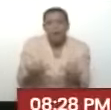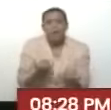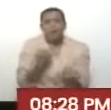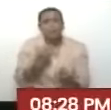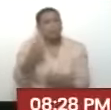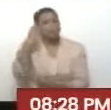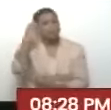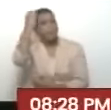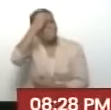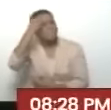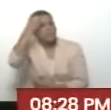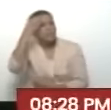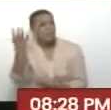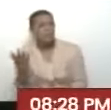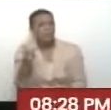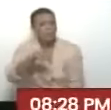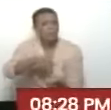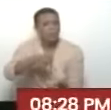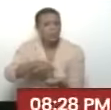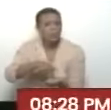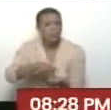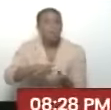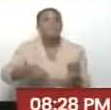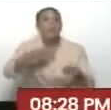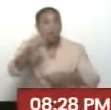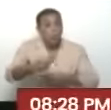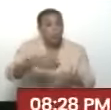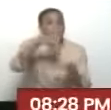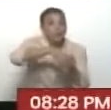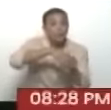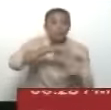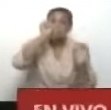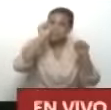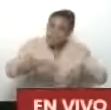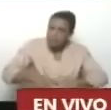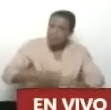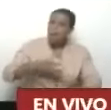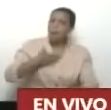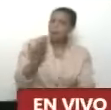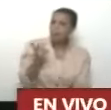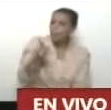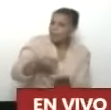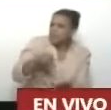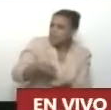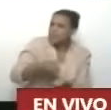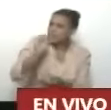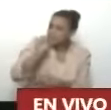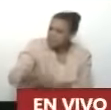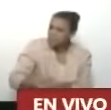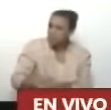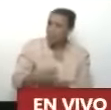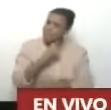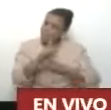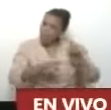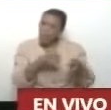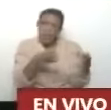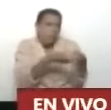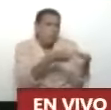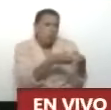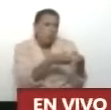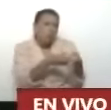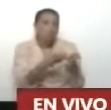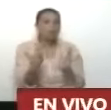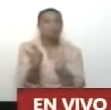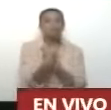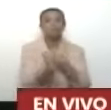pregunto, ellos llamaron a no participar en el referendo, pero en otras elecciones sí quisieran participar. ¿Cómo es que ellos piden